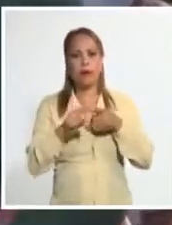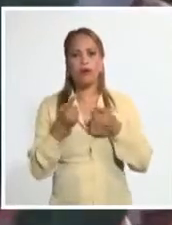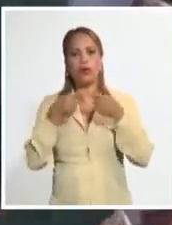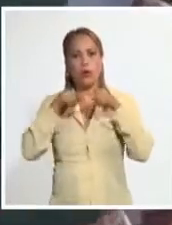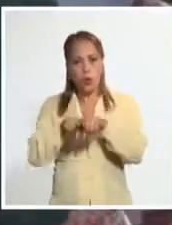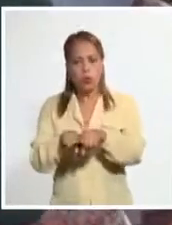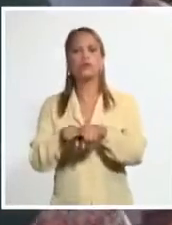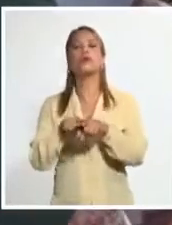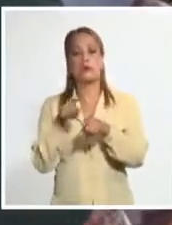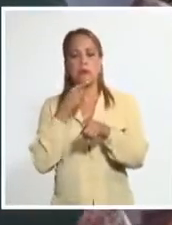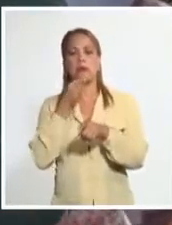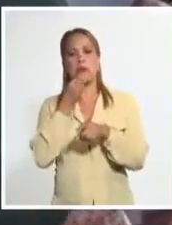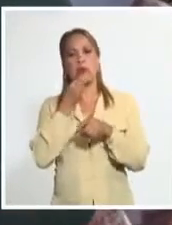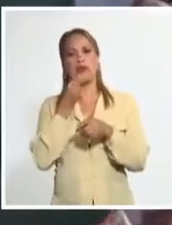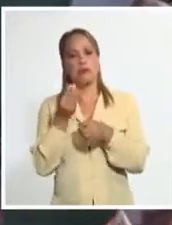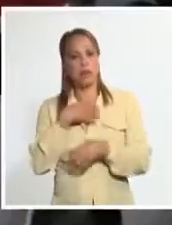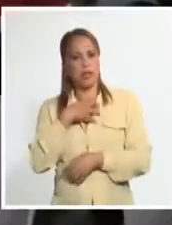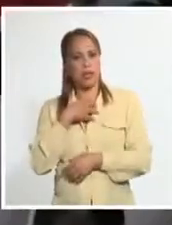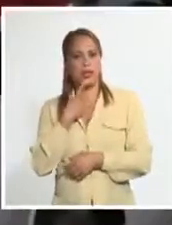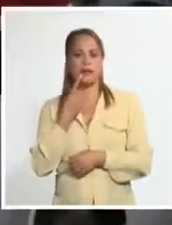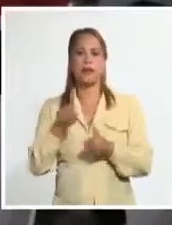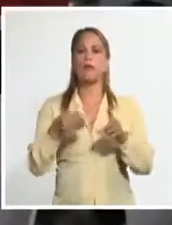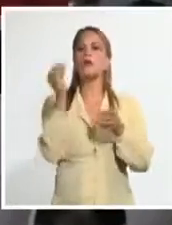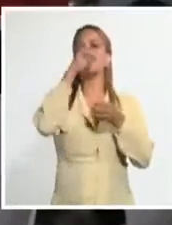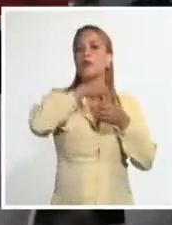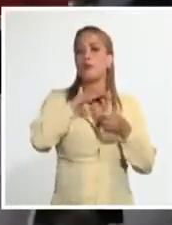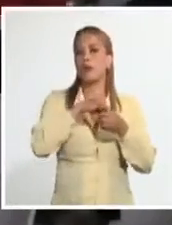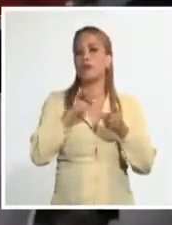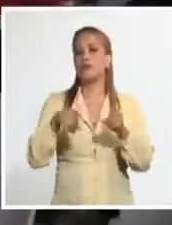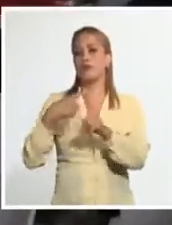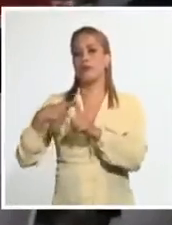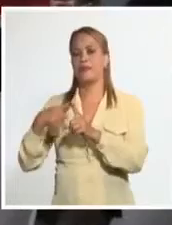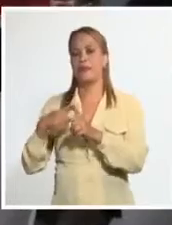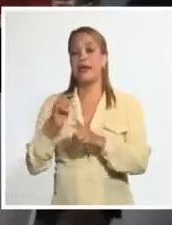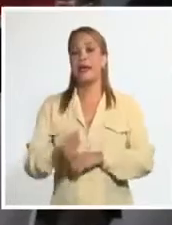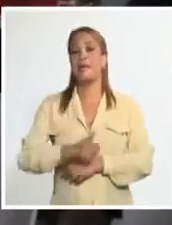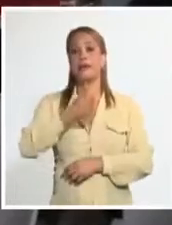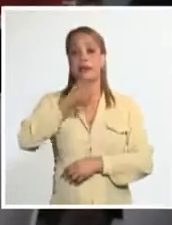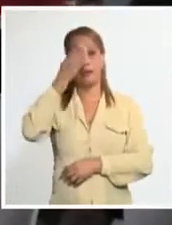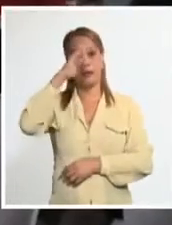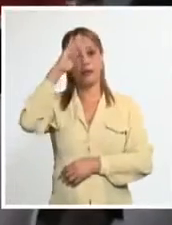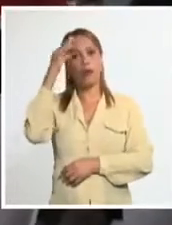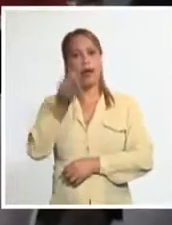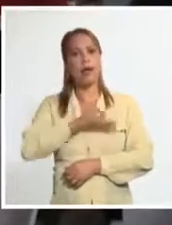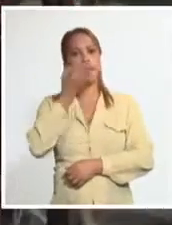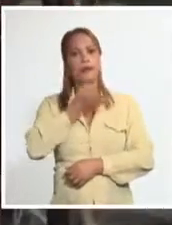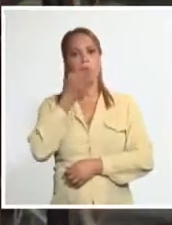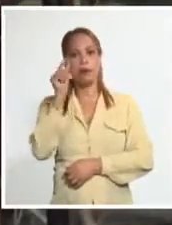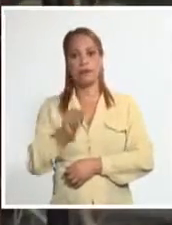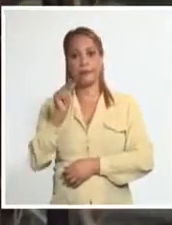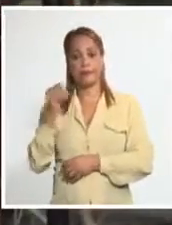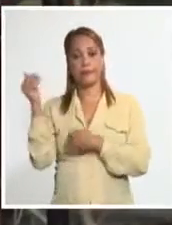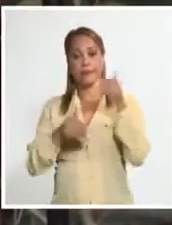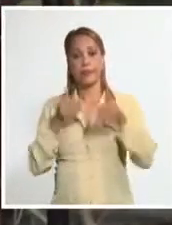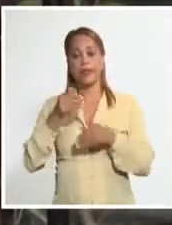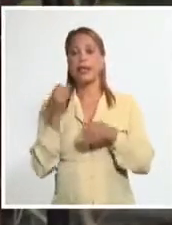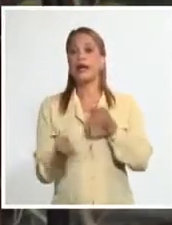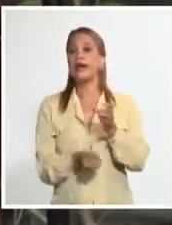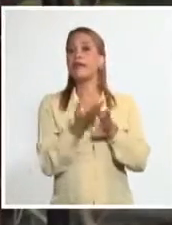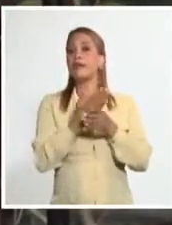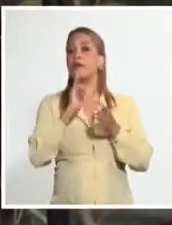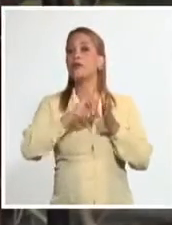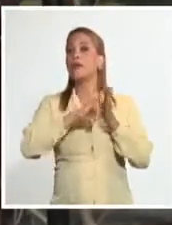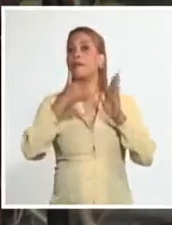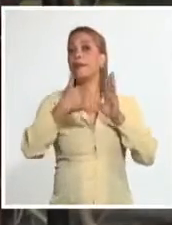estamos incluyendo y estamos sumando. El presidente cubano explicó a los participantes que la elaboración del proyecto llevó un trabajo